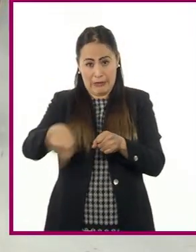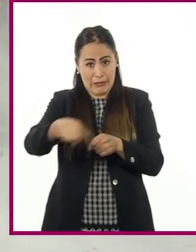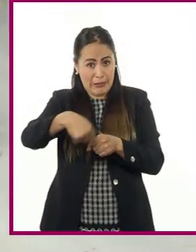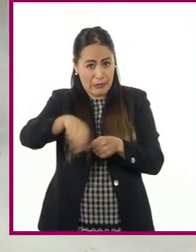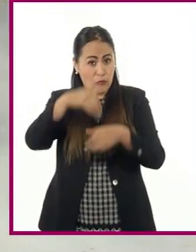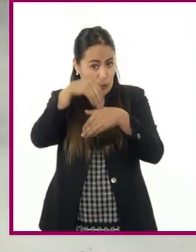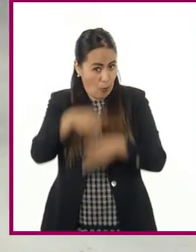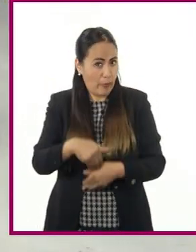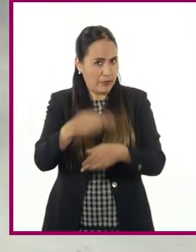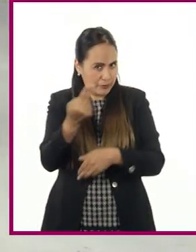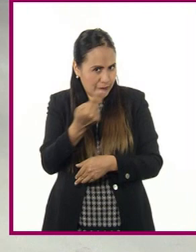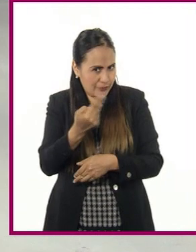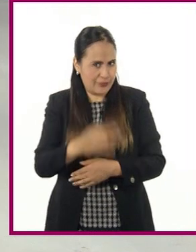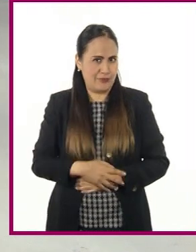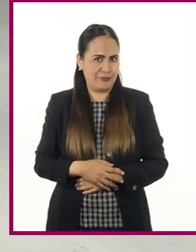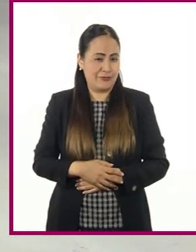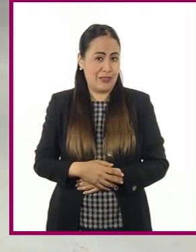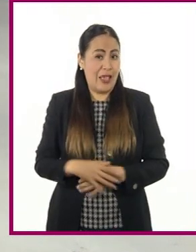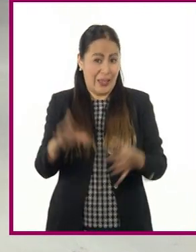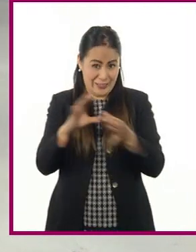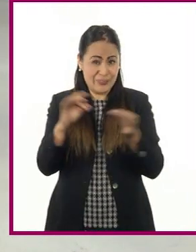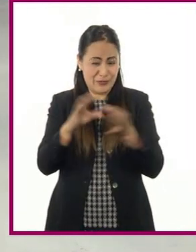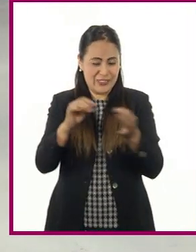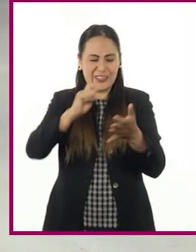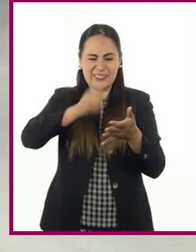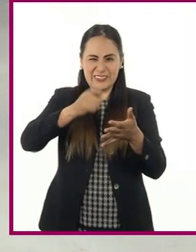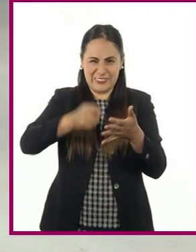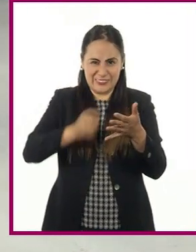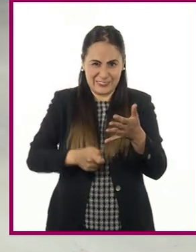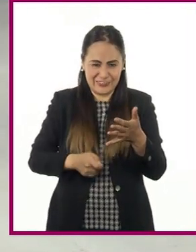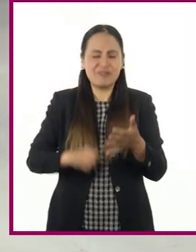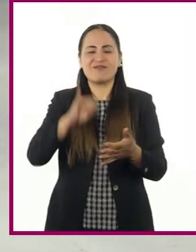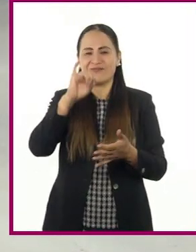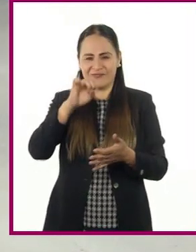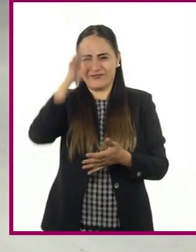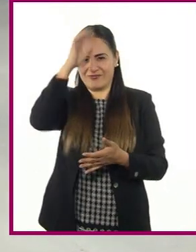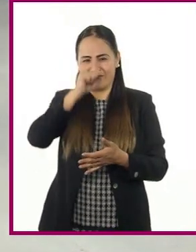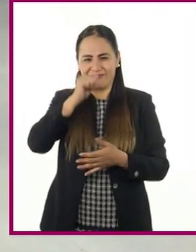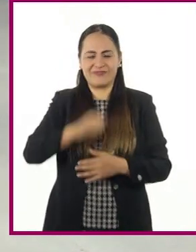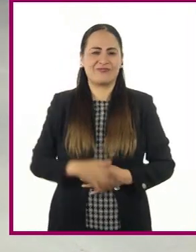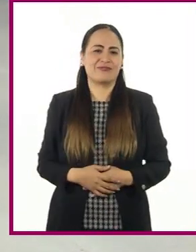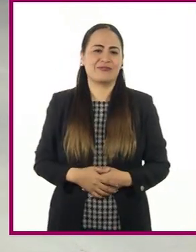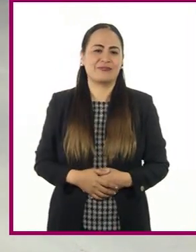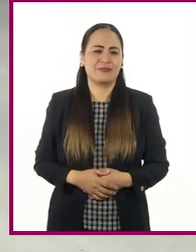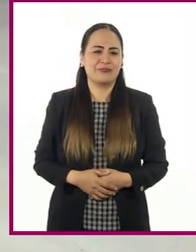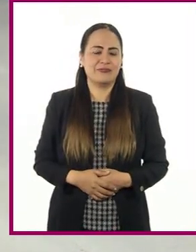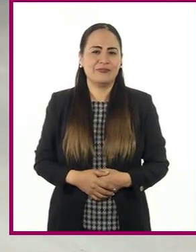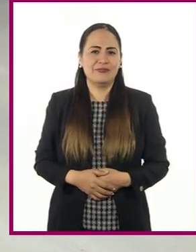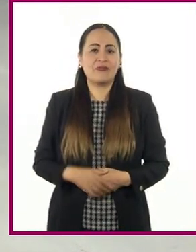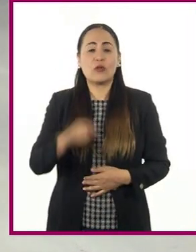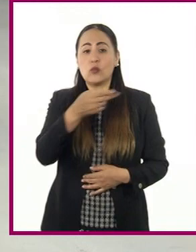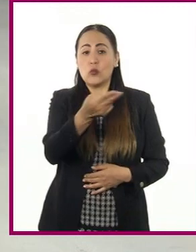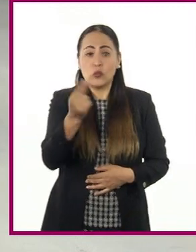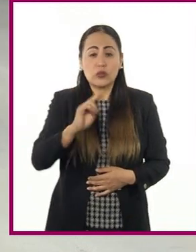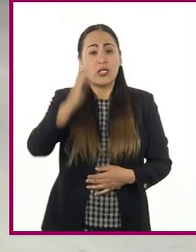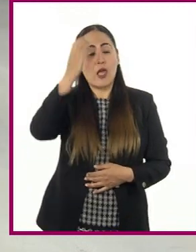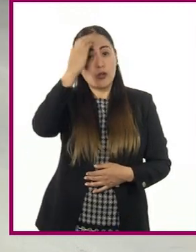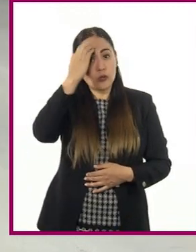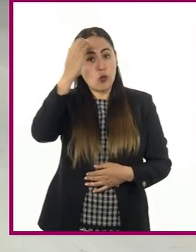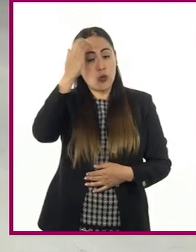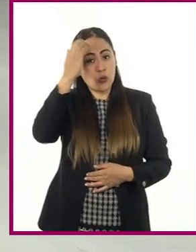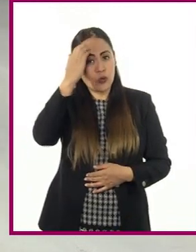¿Le parece si los explicamos? ¡Claro! Para que los conozcan